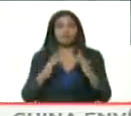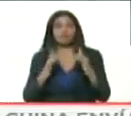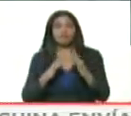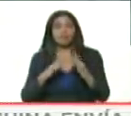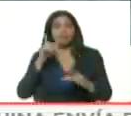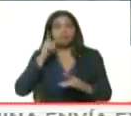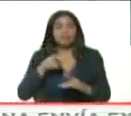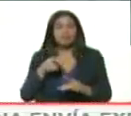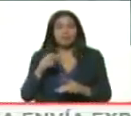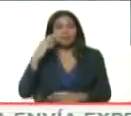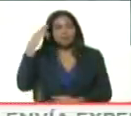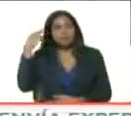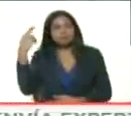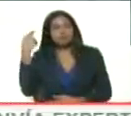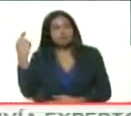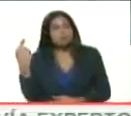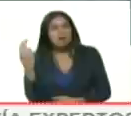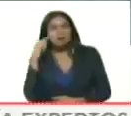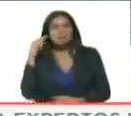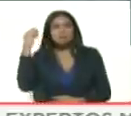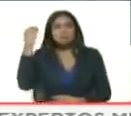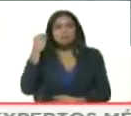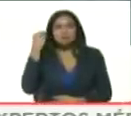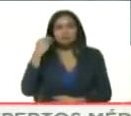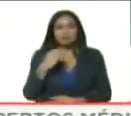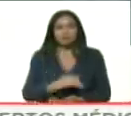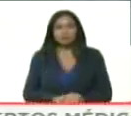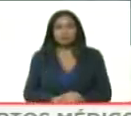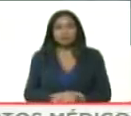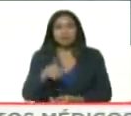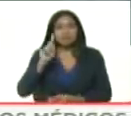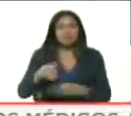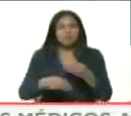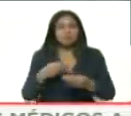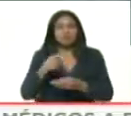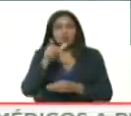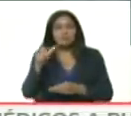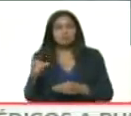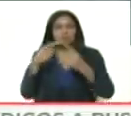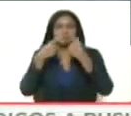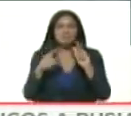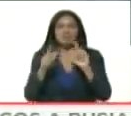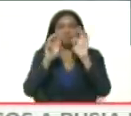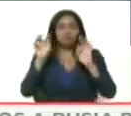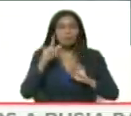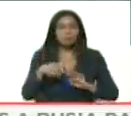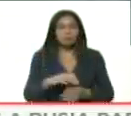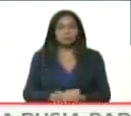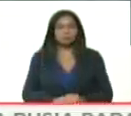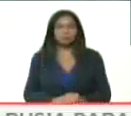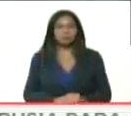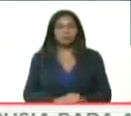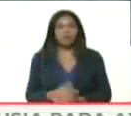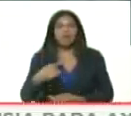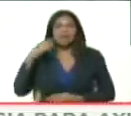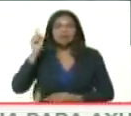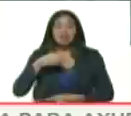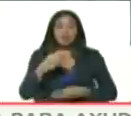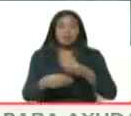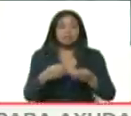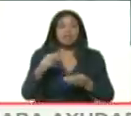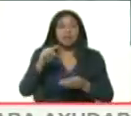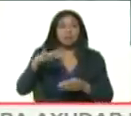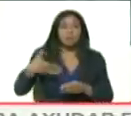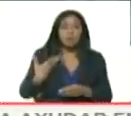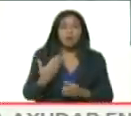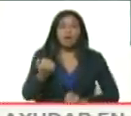Debería hacerlo reflexionar. Debería tratar de ser una persona distinta. Tiene él todavía